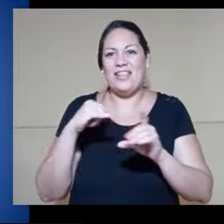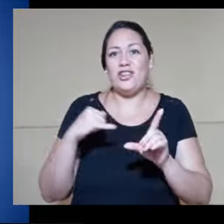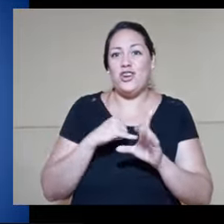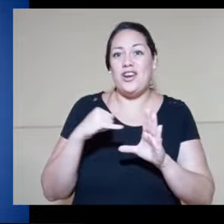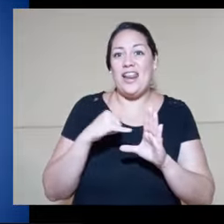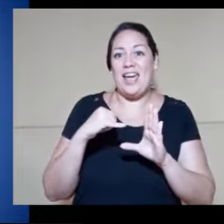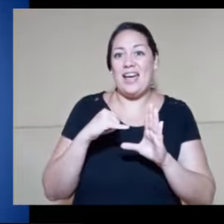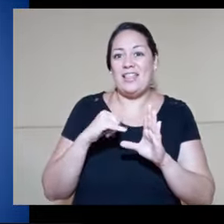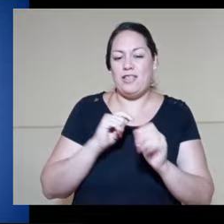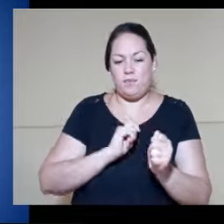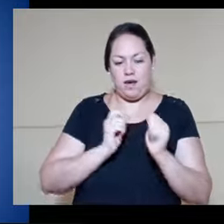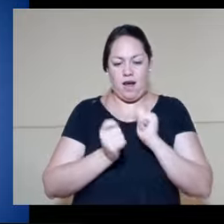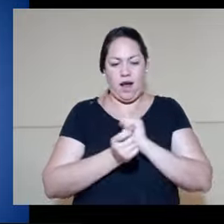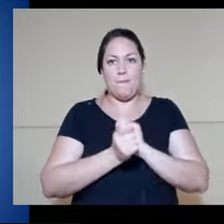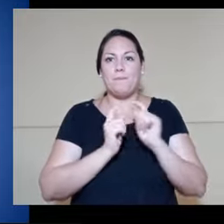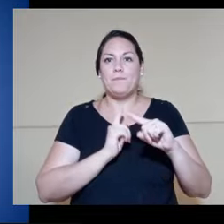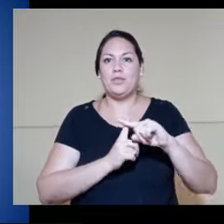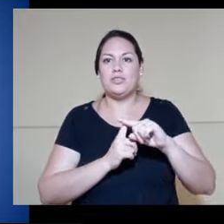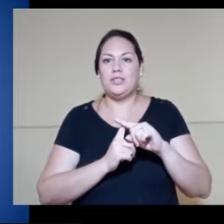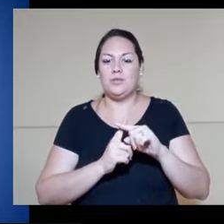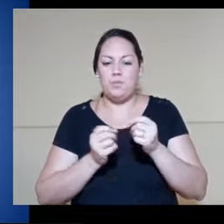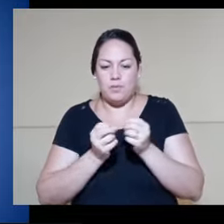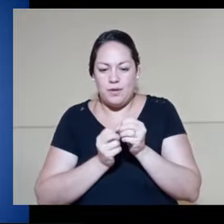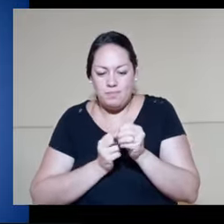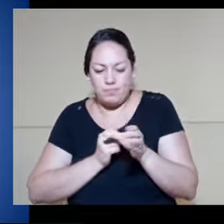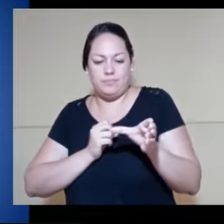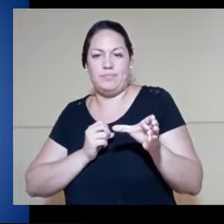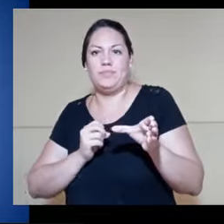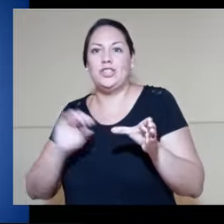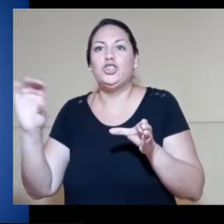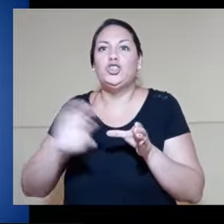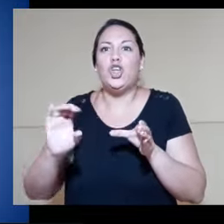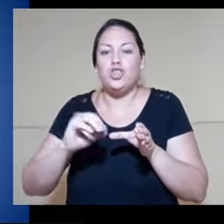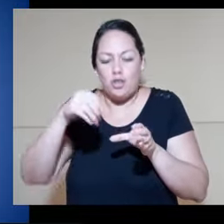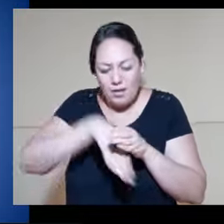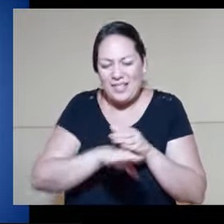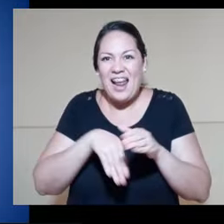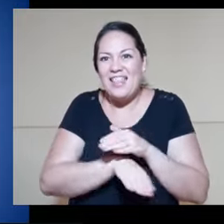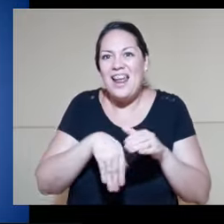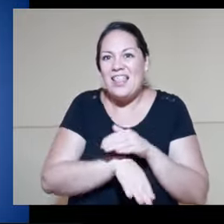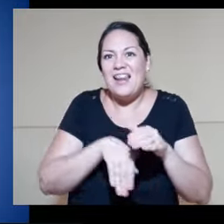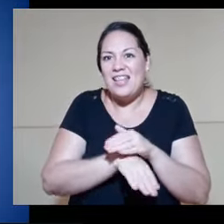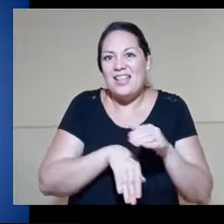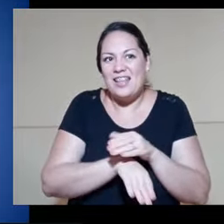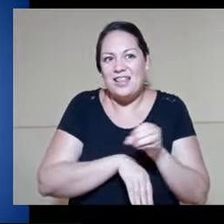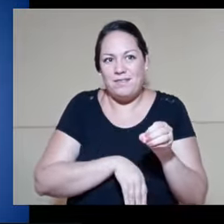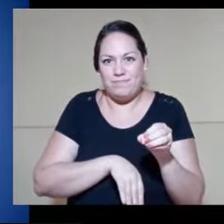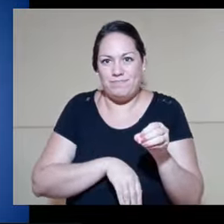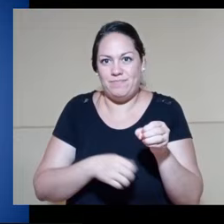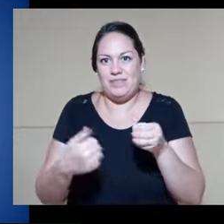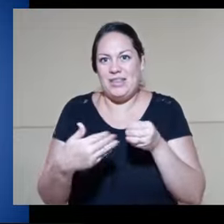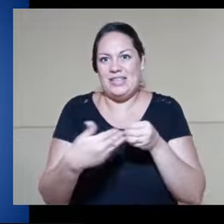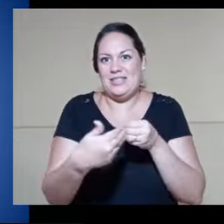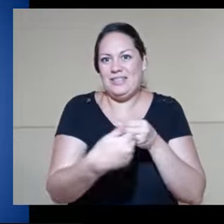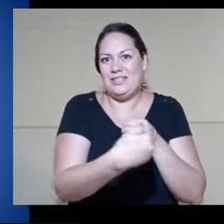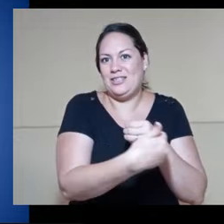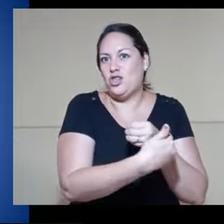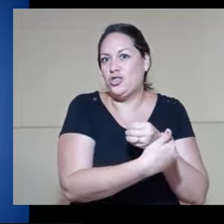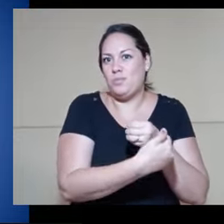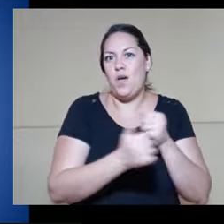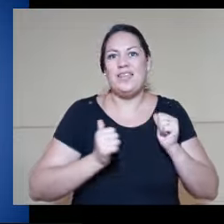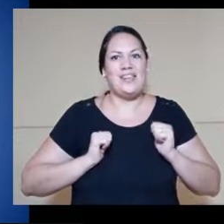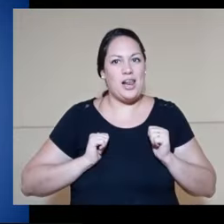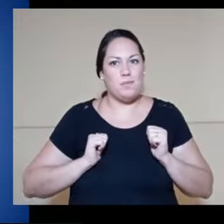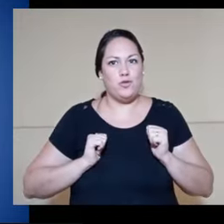no. Y acá el interior, que era negativo, pasó a ser positivo por la gran cantidad de sodio que entró. Esto